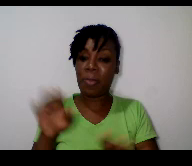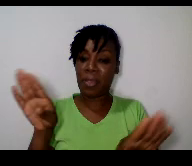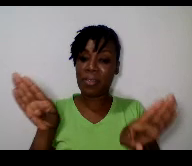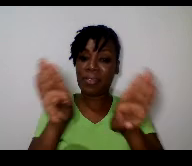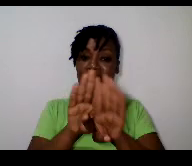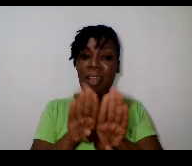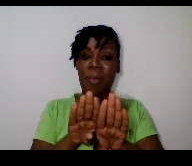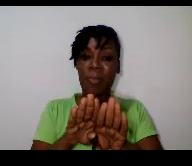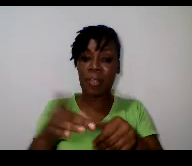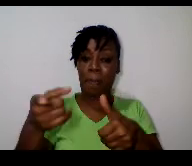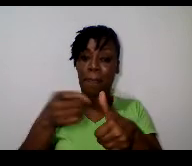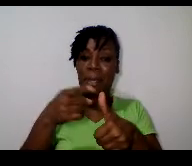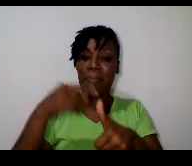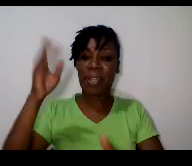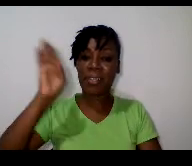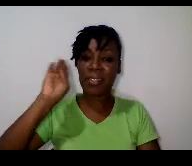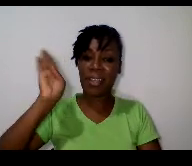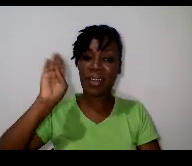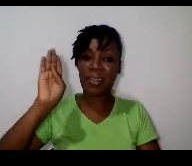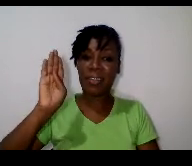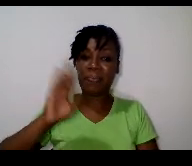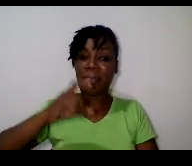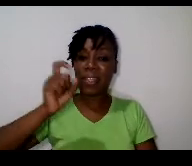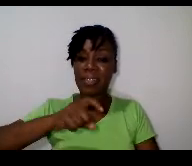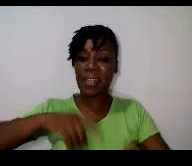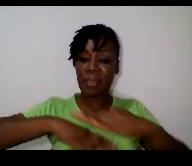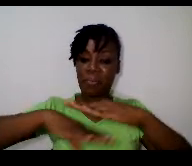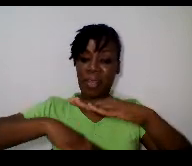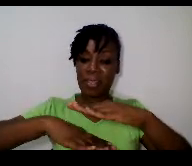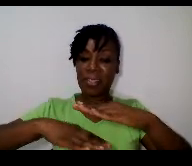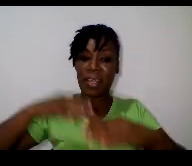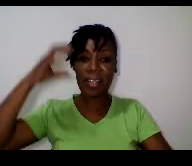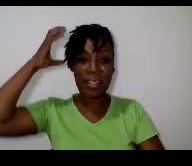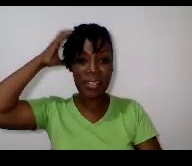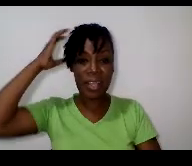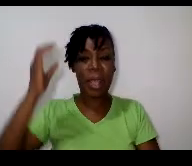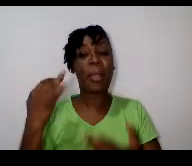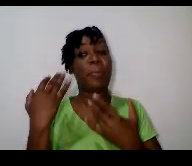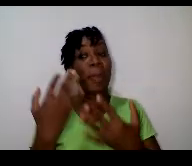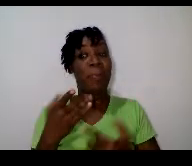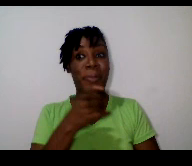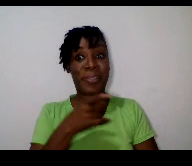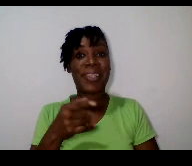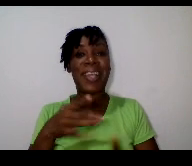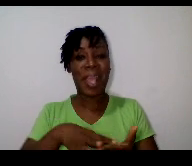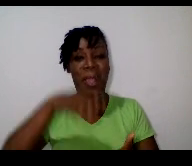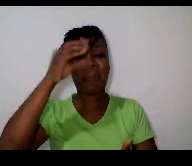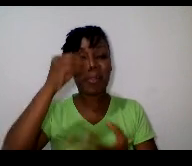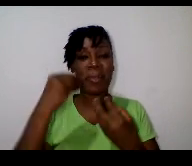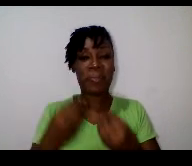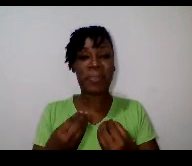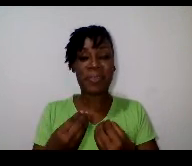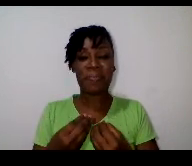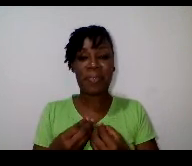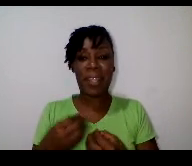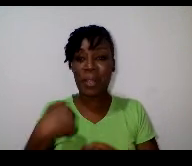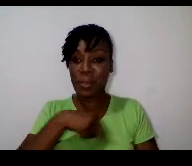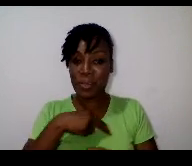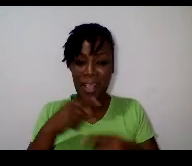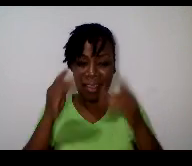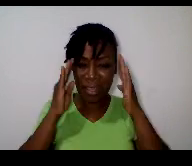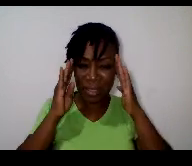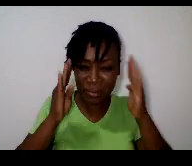esta primera charla, necesidades básicas del cerebro. Deseamos que hayan aprendido mucho. Nosotros estábamos aquí muy concentrados